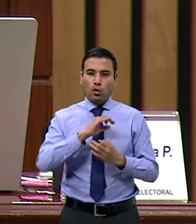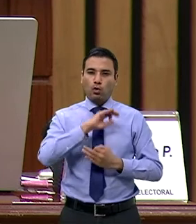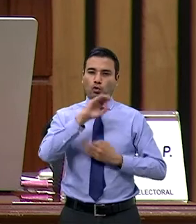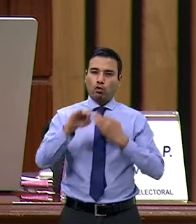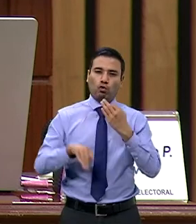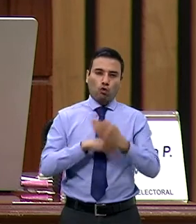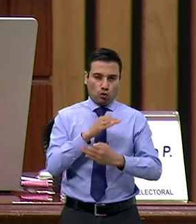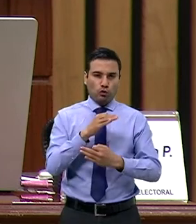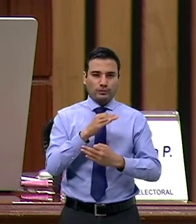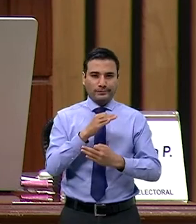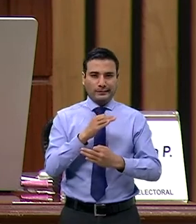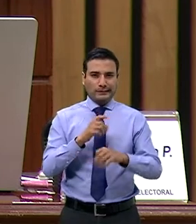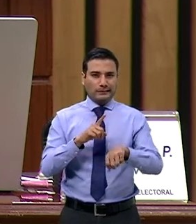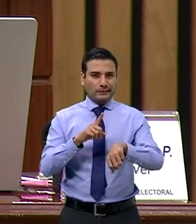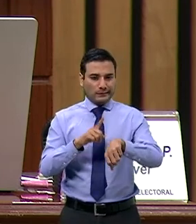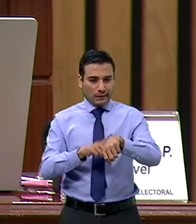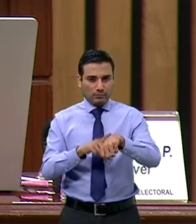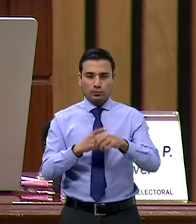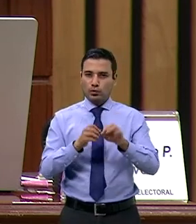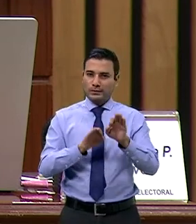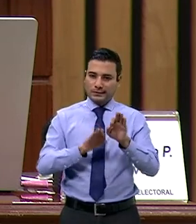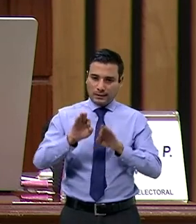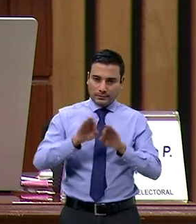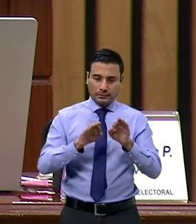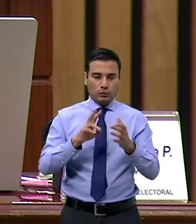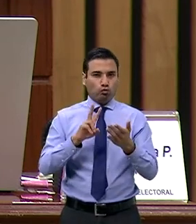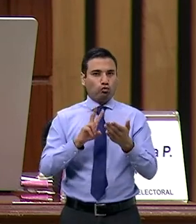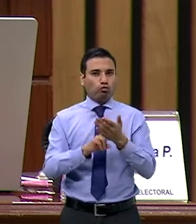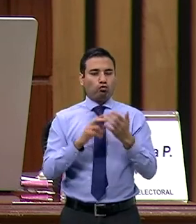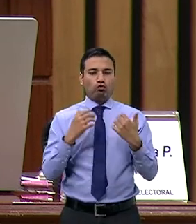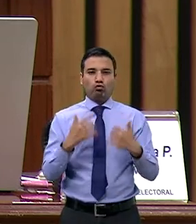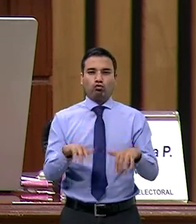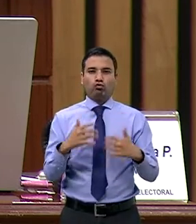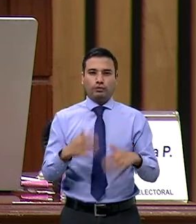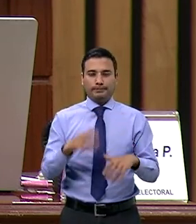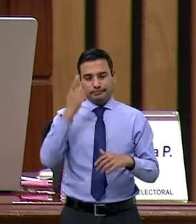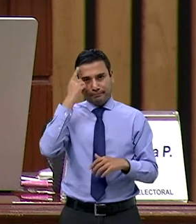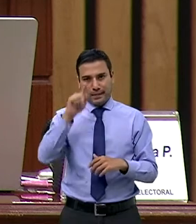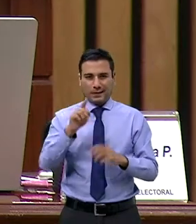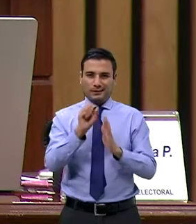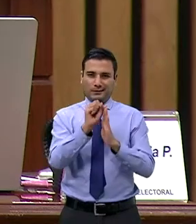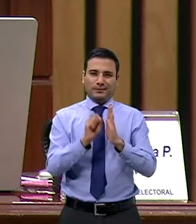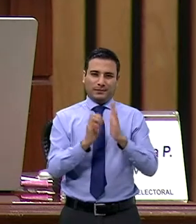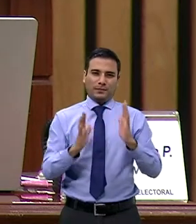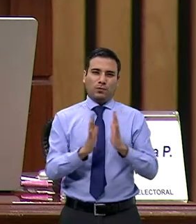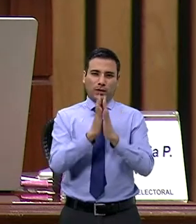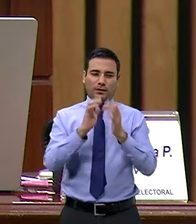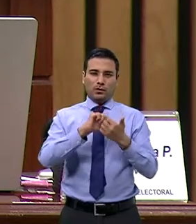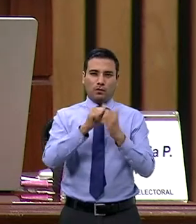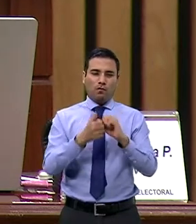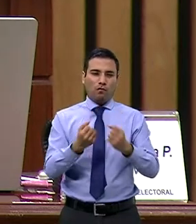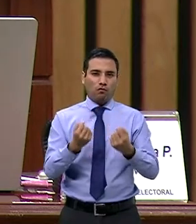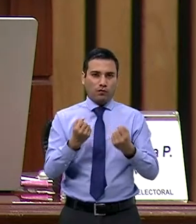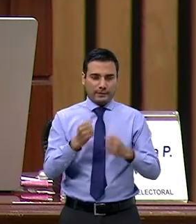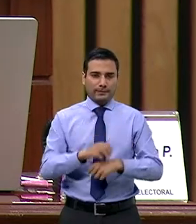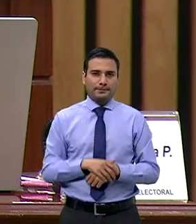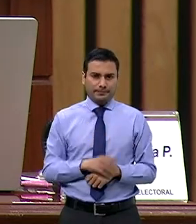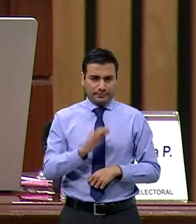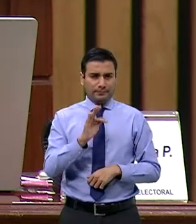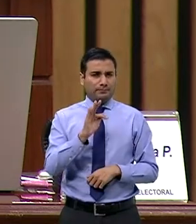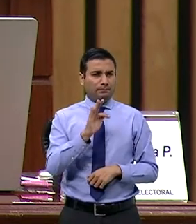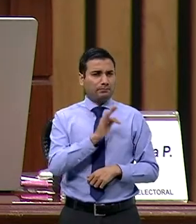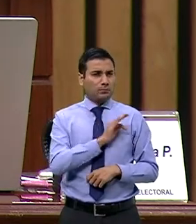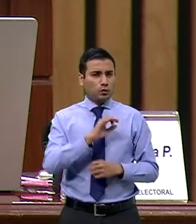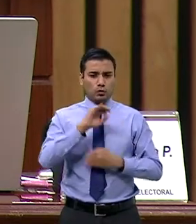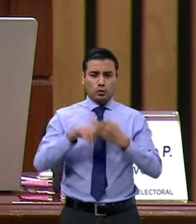valioso tiempo y por el gran esfuerzo para fortalecer nuestro entorno democrático y garantizar que tuviésemos las condiciones adecuadas